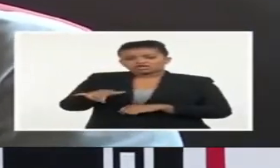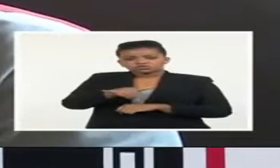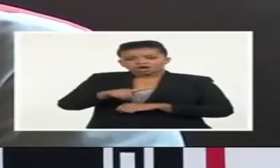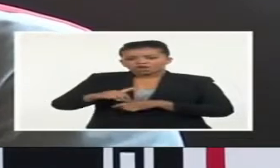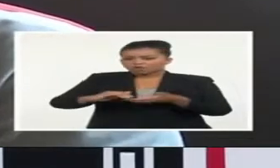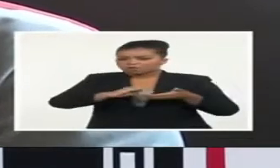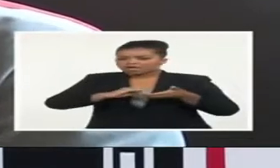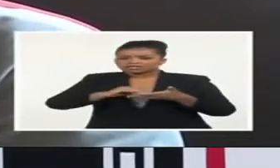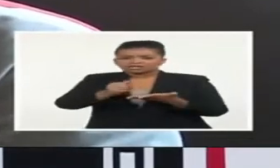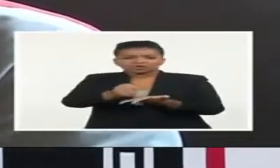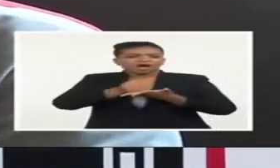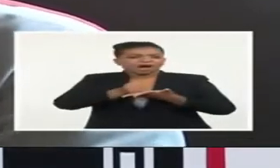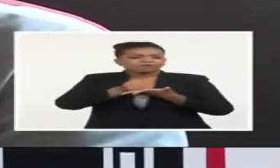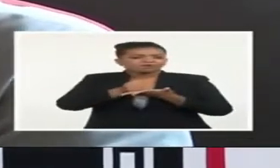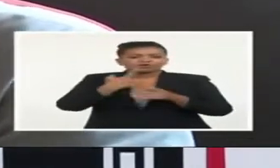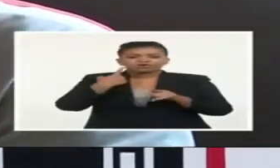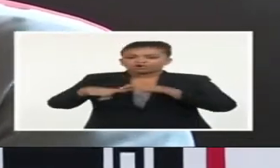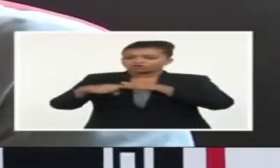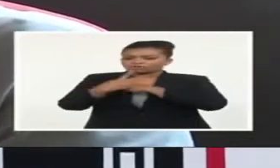Yo recuerdo